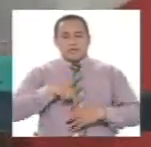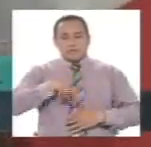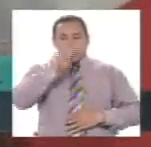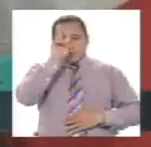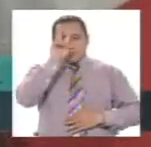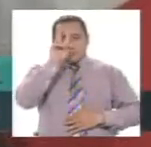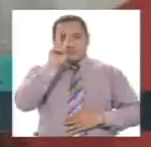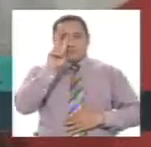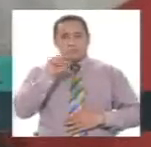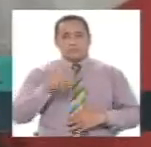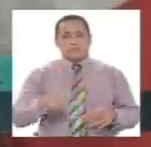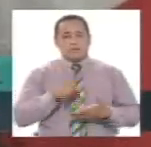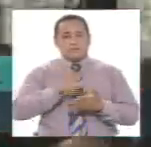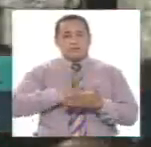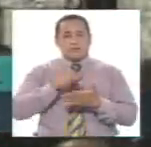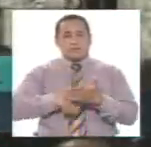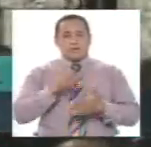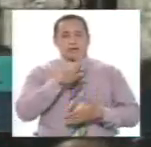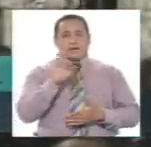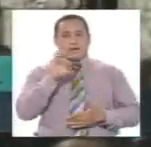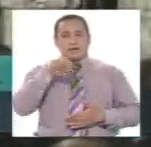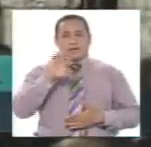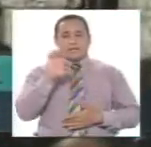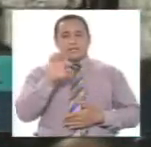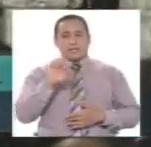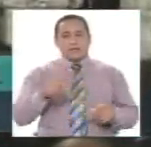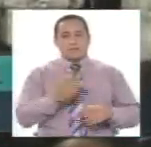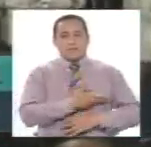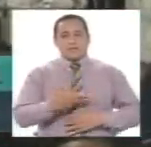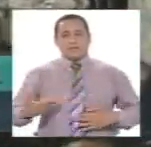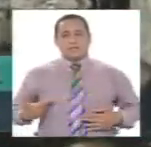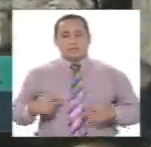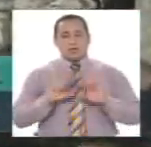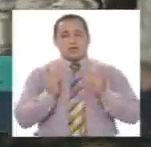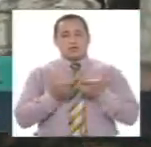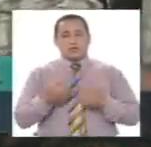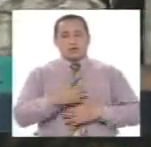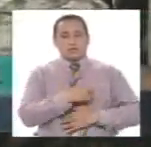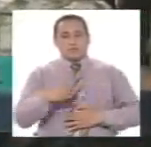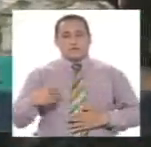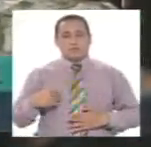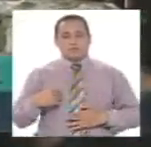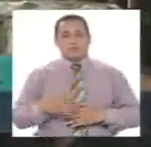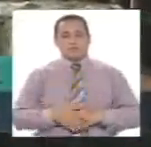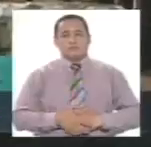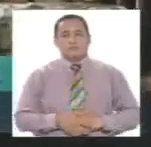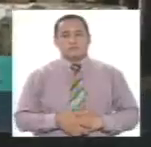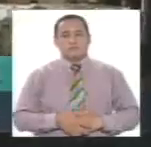de la República. Rúbrica René Cornejo Díaz, Presidente del Consejo de Ministros.